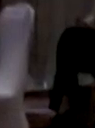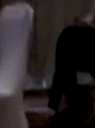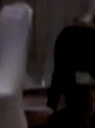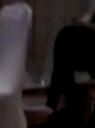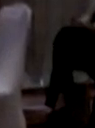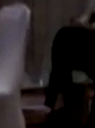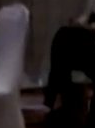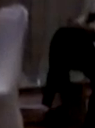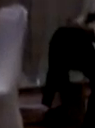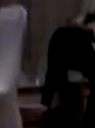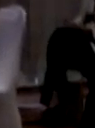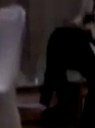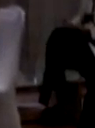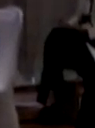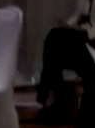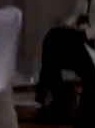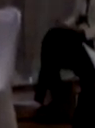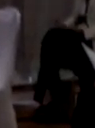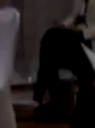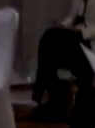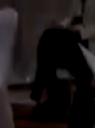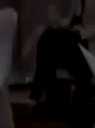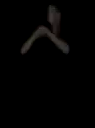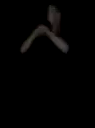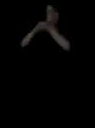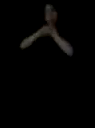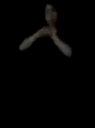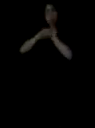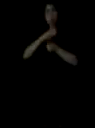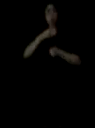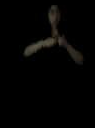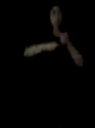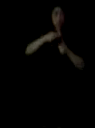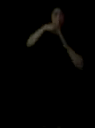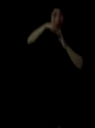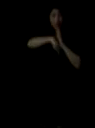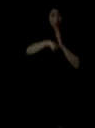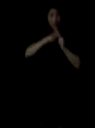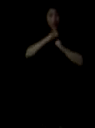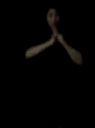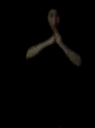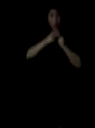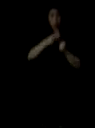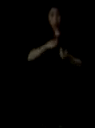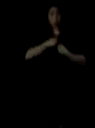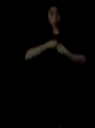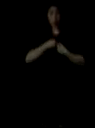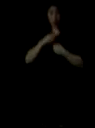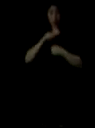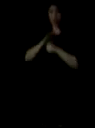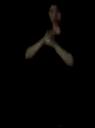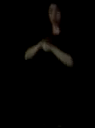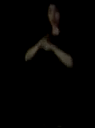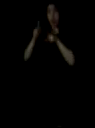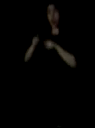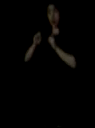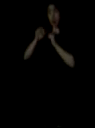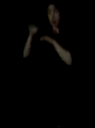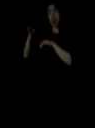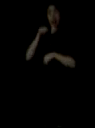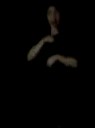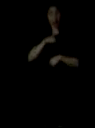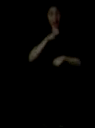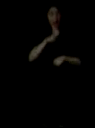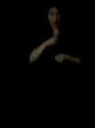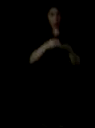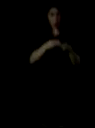visión de unirnos y combatir las causas estructurales que le dan origen a la migración. La gente